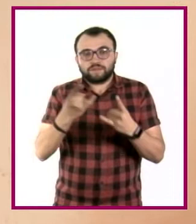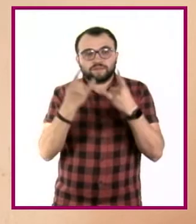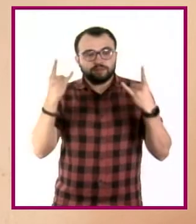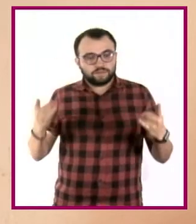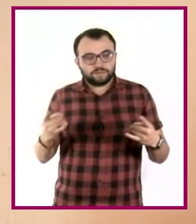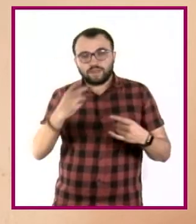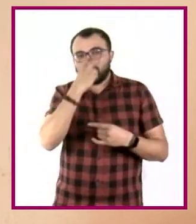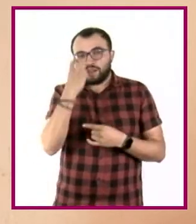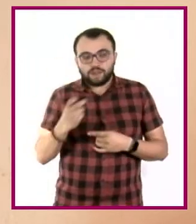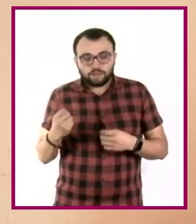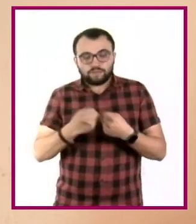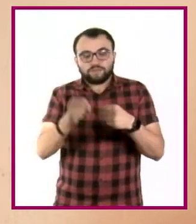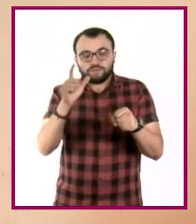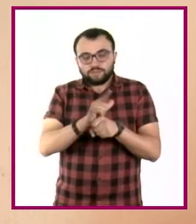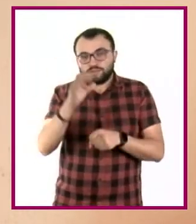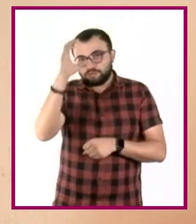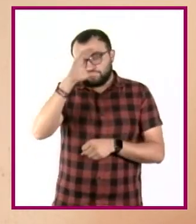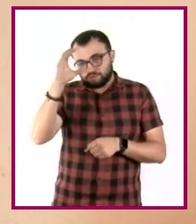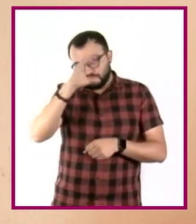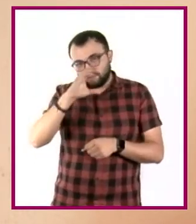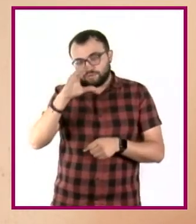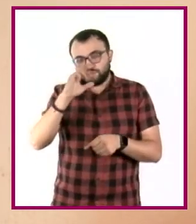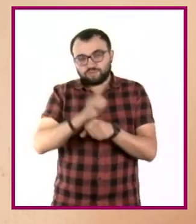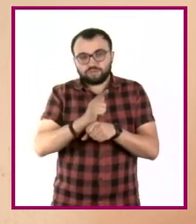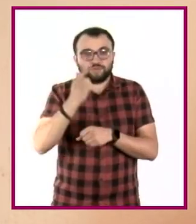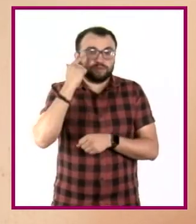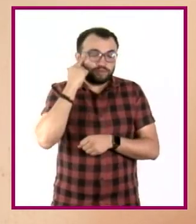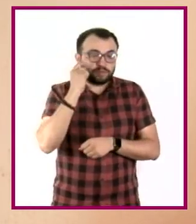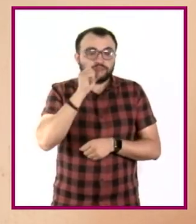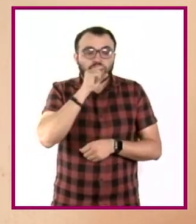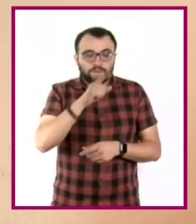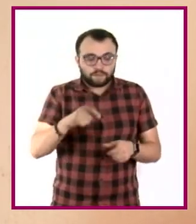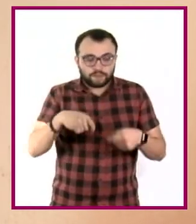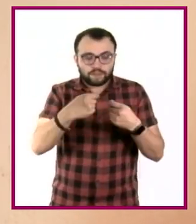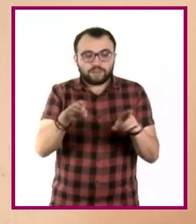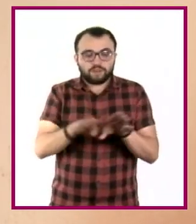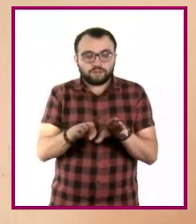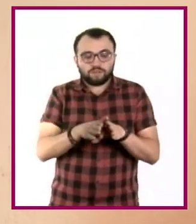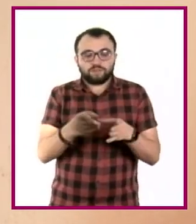lengua, sociedad y cultura china, así como presentar un número artístico.